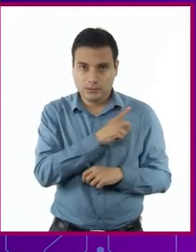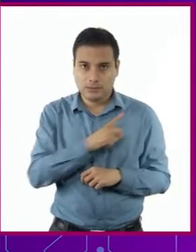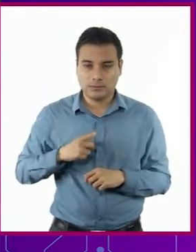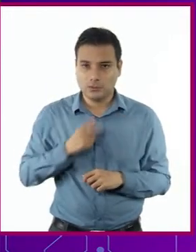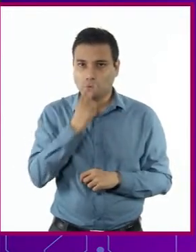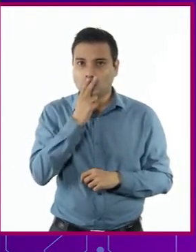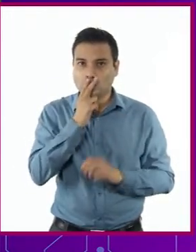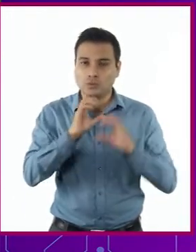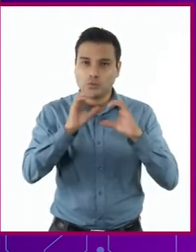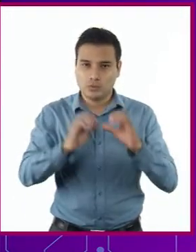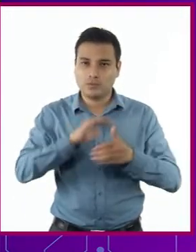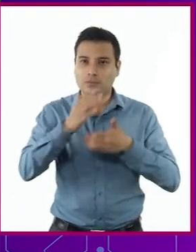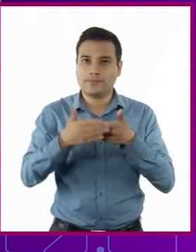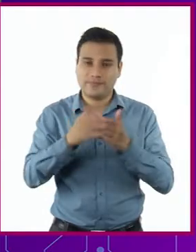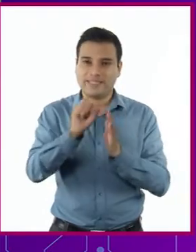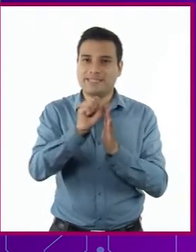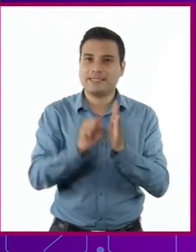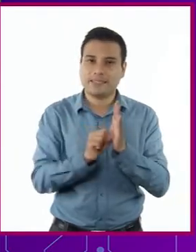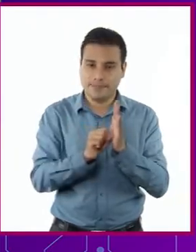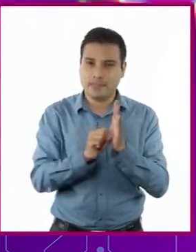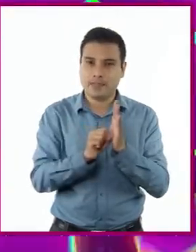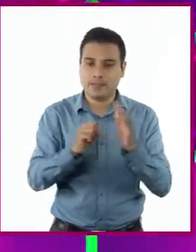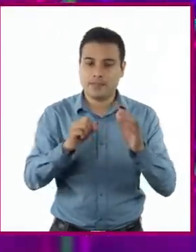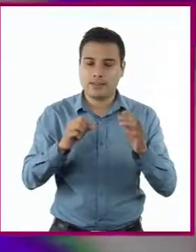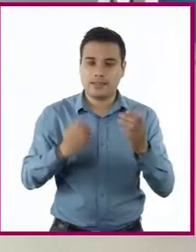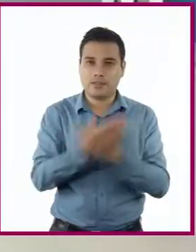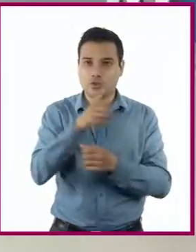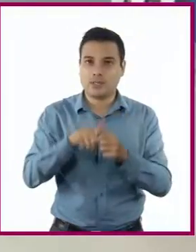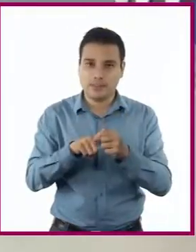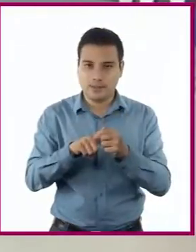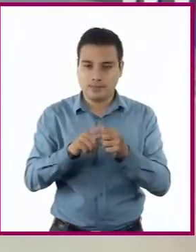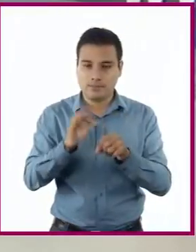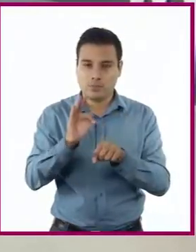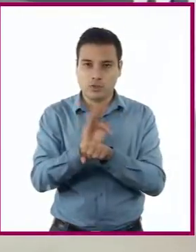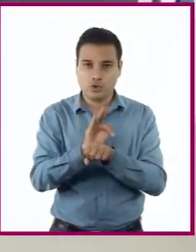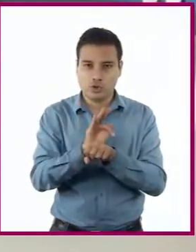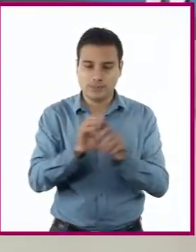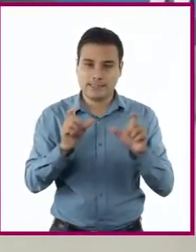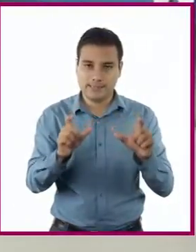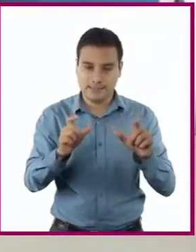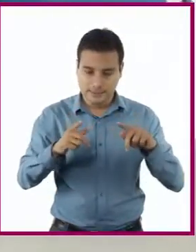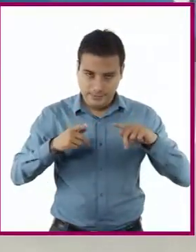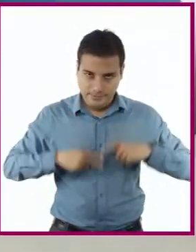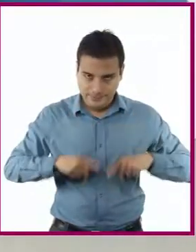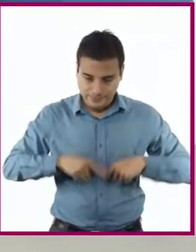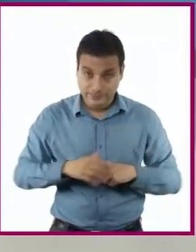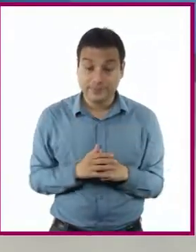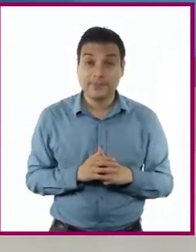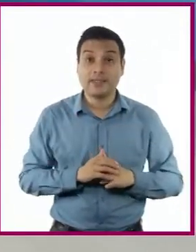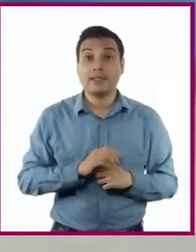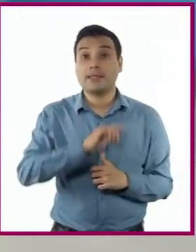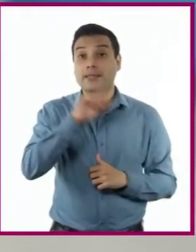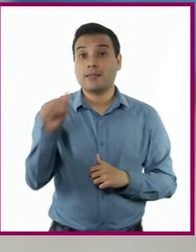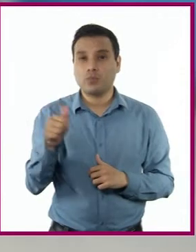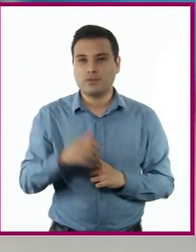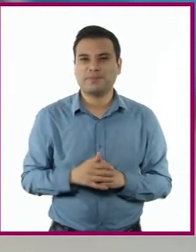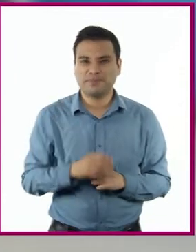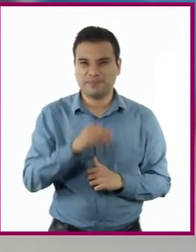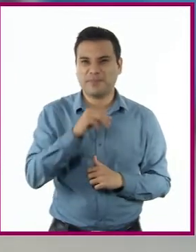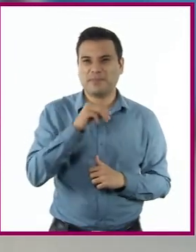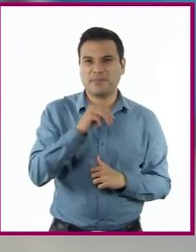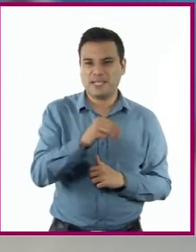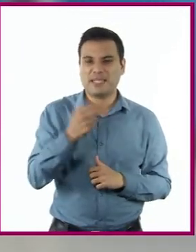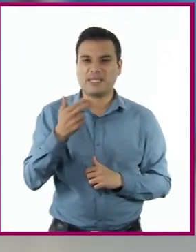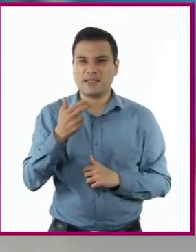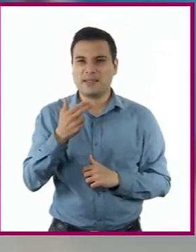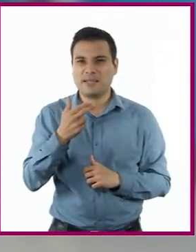del Sistema Nacional de Protección Civil. Al finalizar el sexenio de Miguel de la Madrid, el candidato del PRI